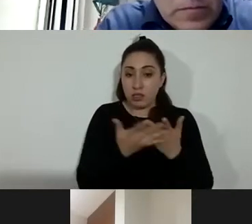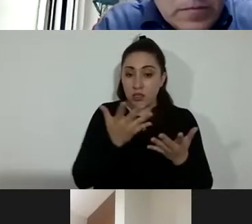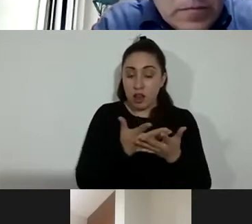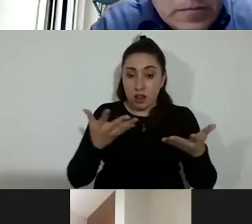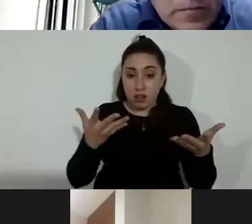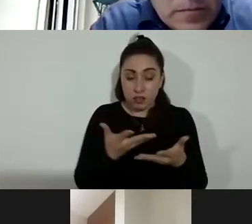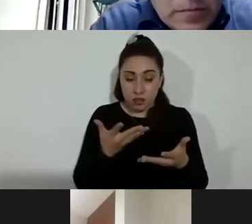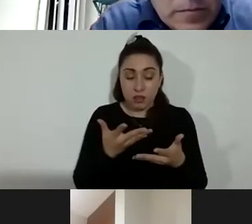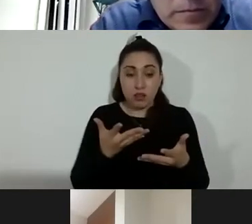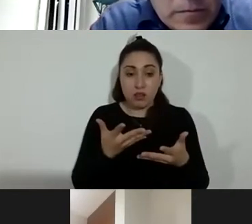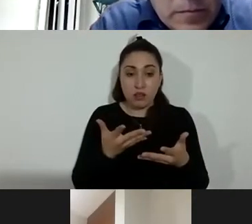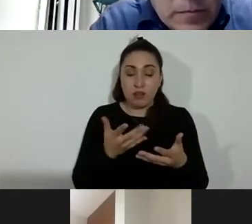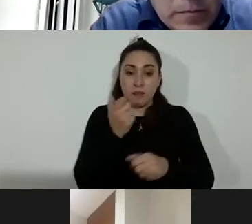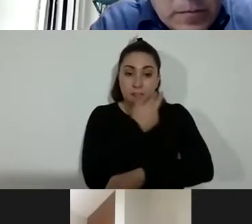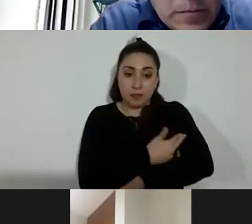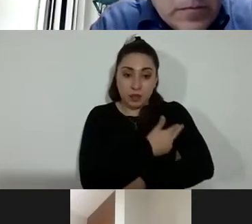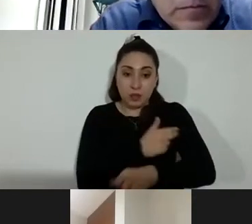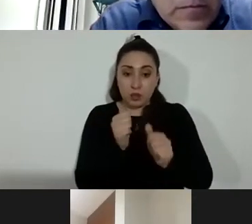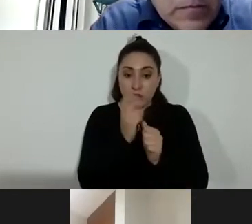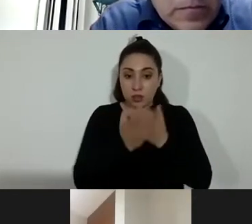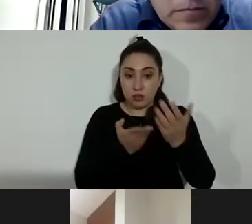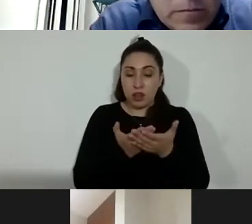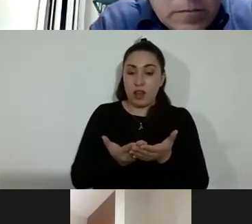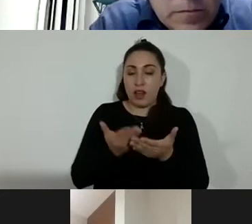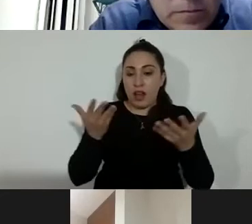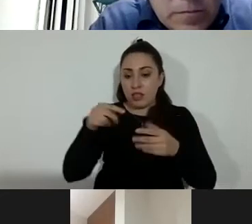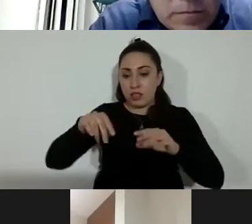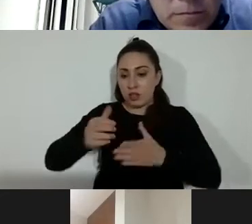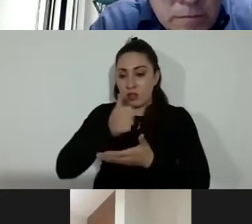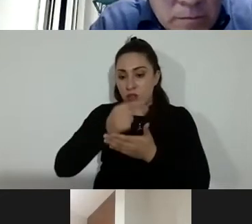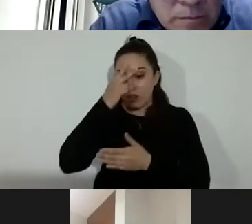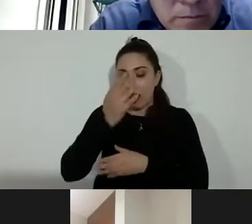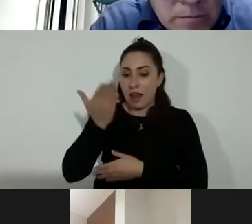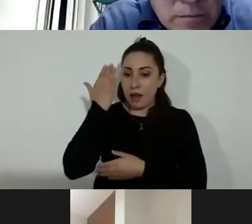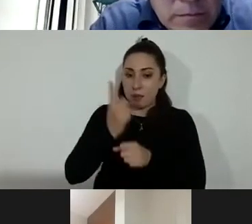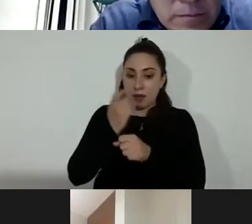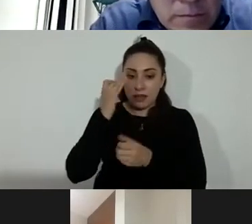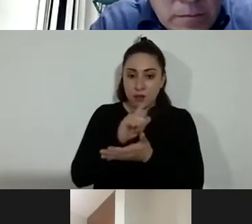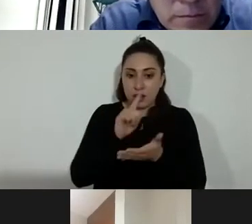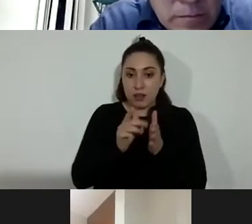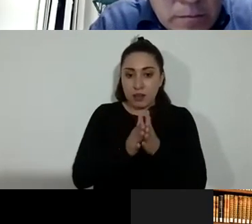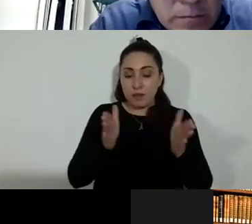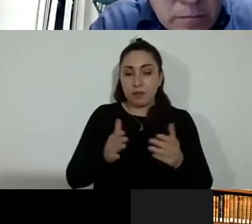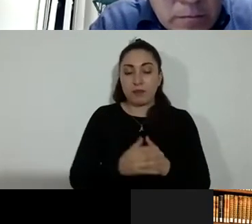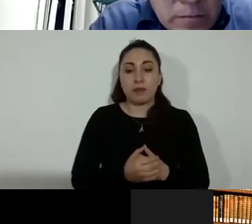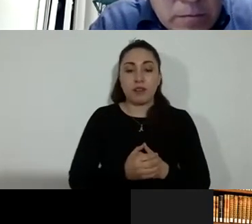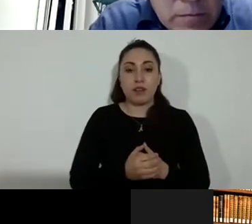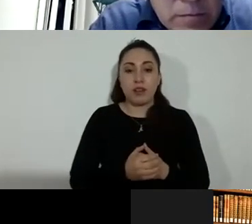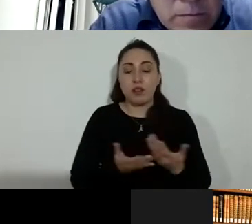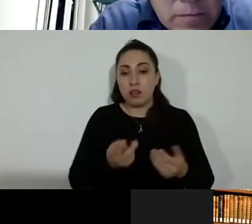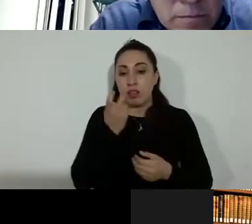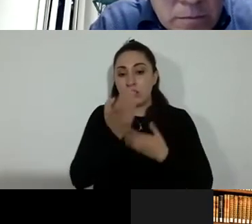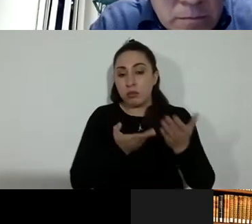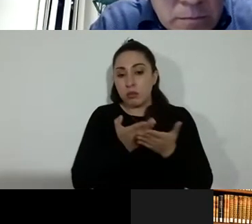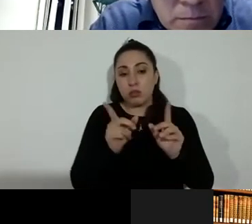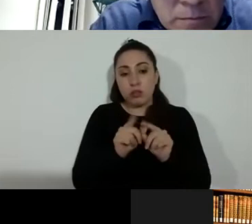documentalmente en el Congreso de la Ciudad de México, en la legislatura pasada, me parece que el turno únicamente debiera de